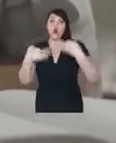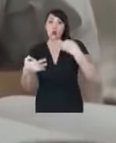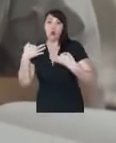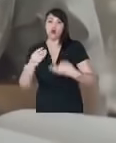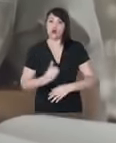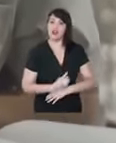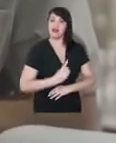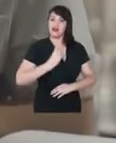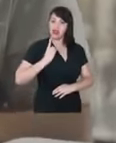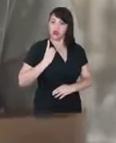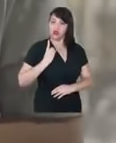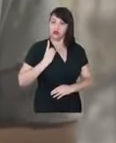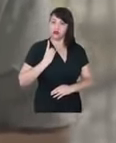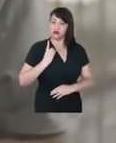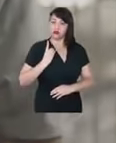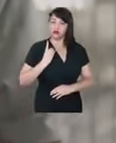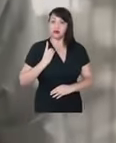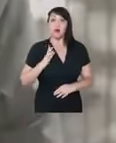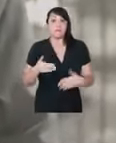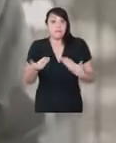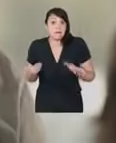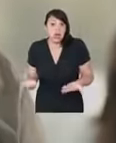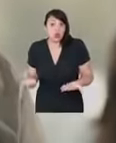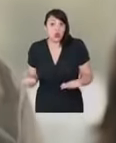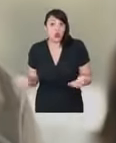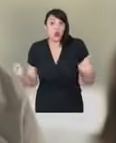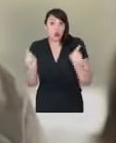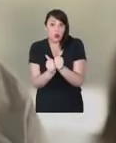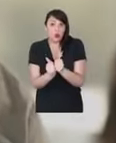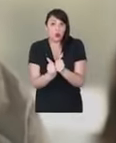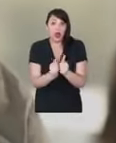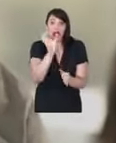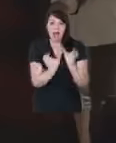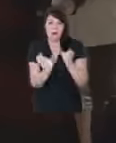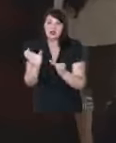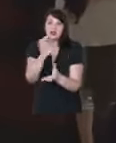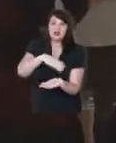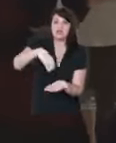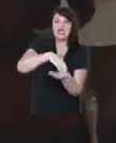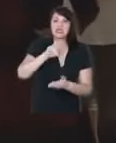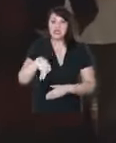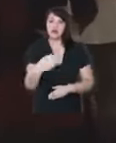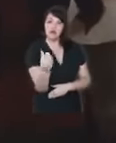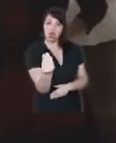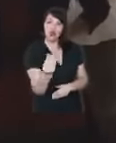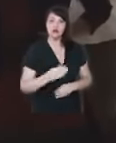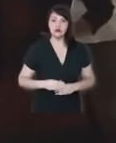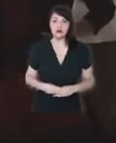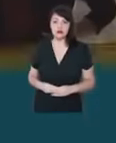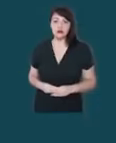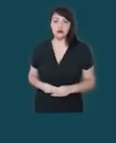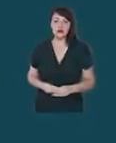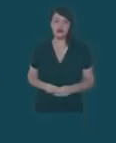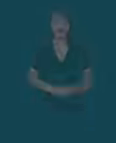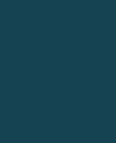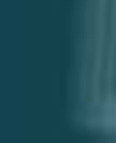por todas y hacerlo más justo y digno. Y para eso, seguiremos junto al pueblo como siempre, sin